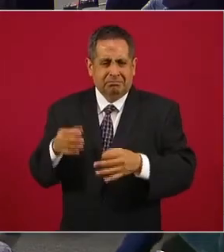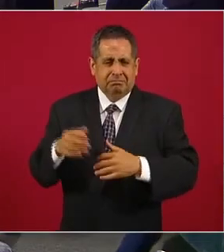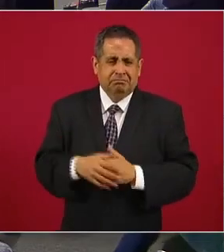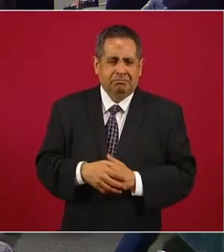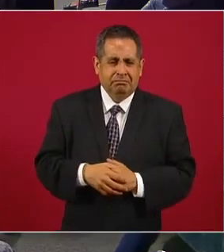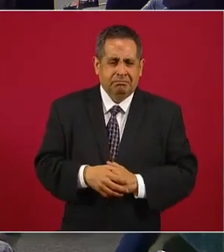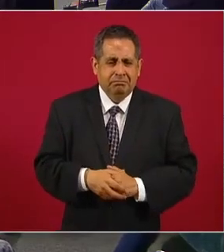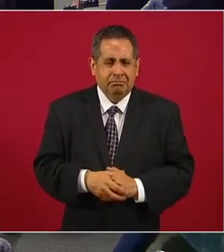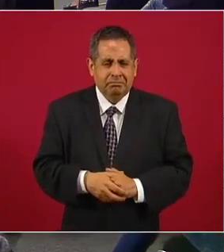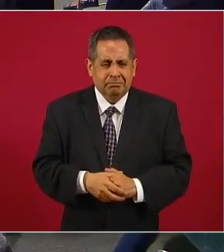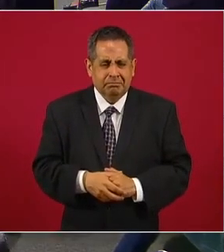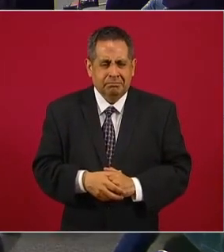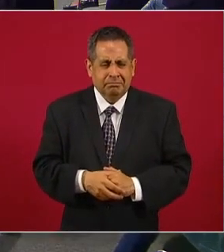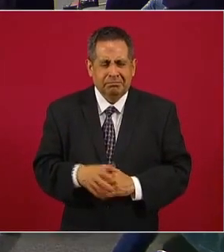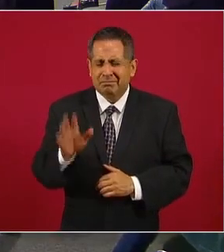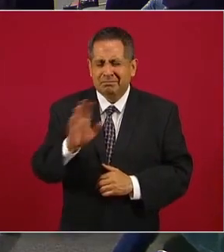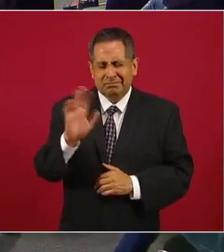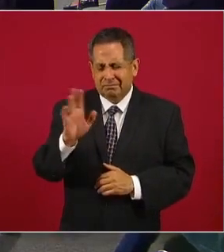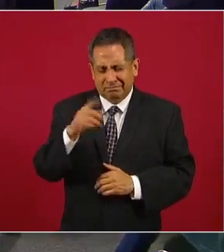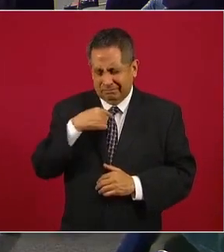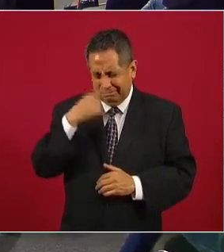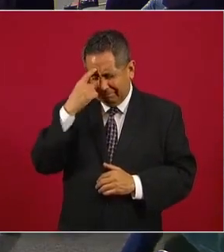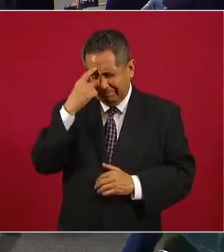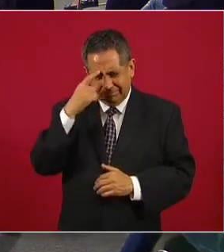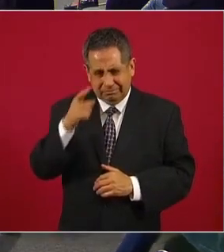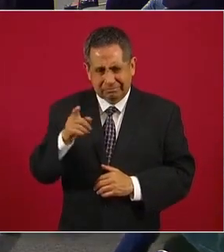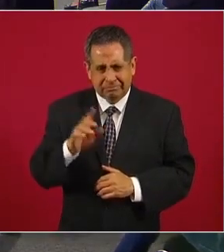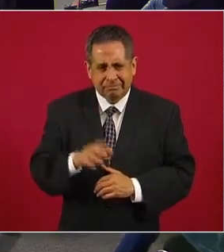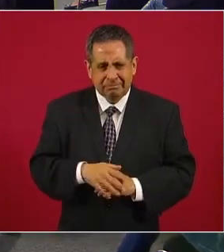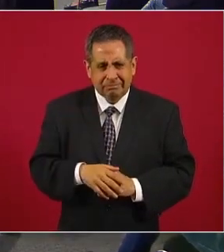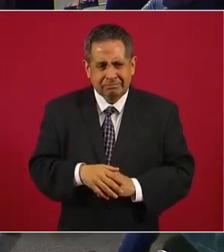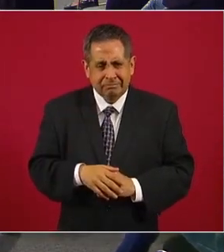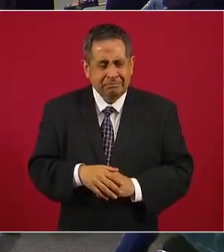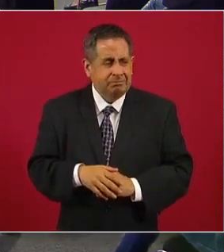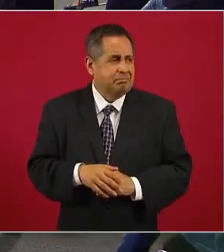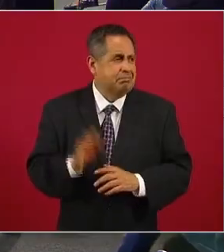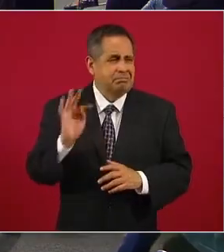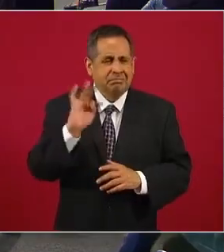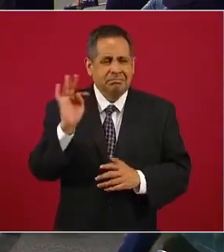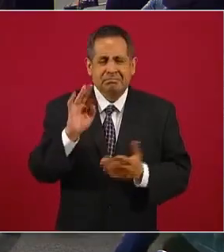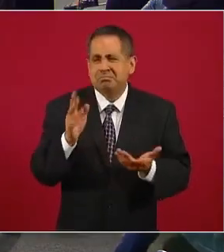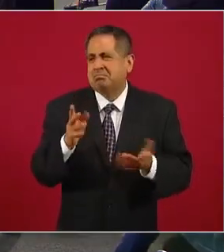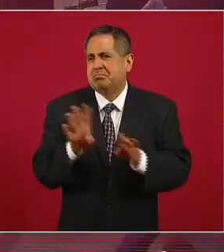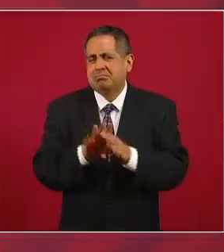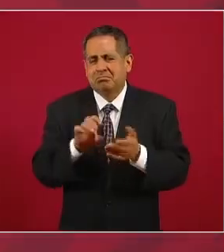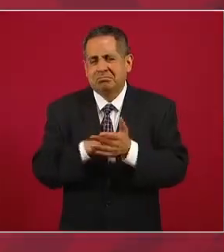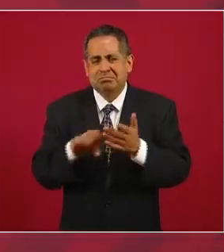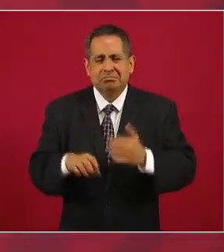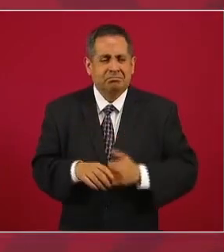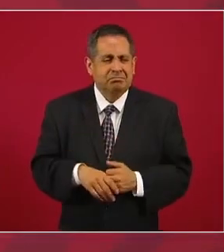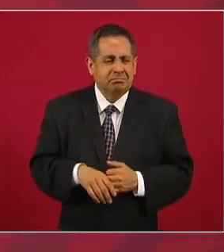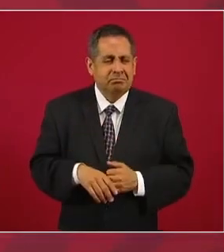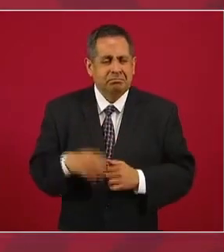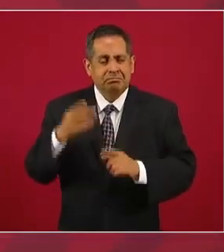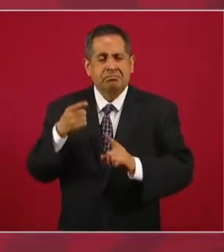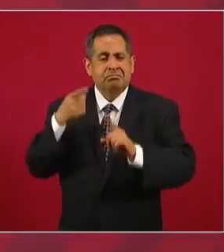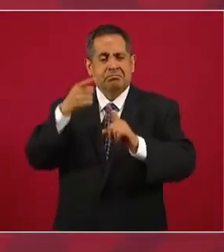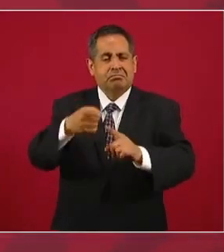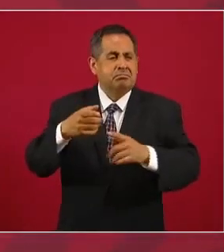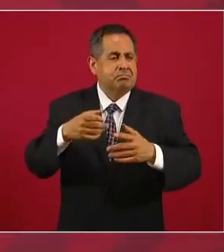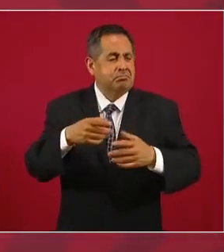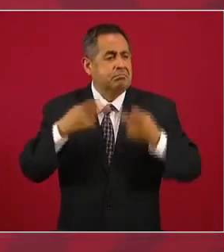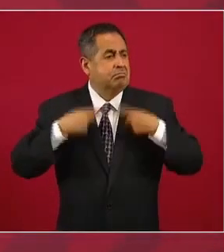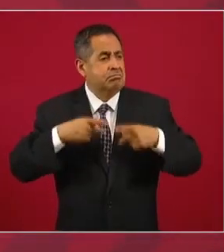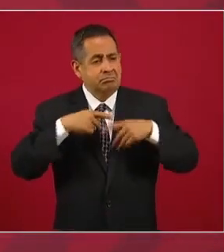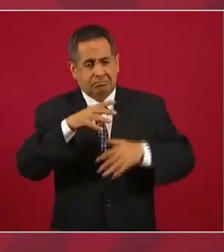licenciado Scherer. No. Ya ve, casi no viene. Entonces, Y si es con esos propósitos, pues yo les digo a